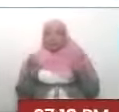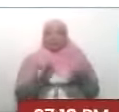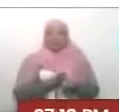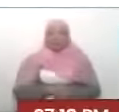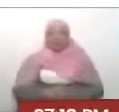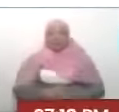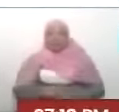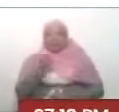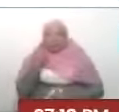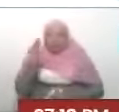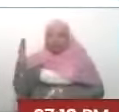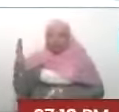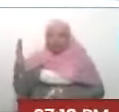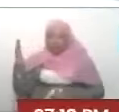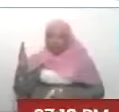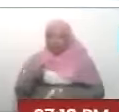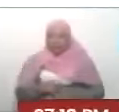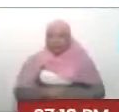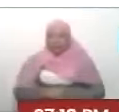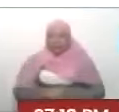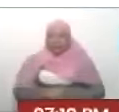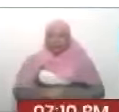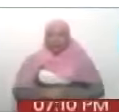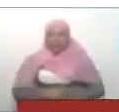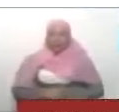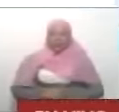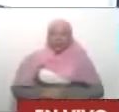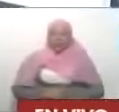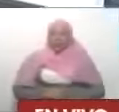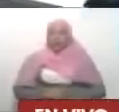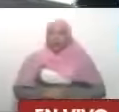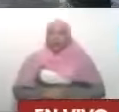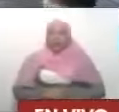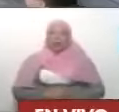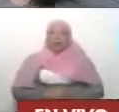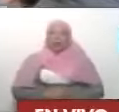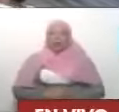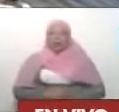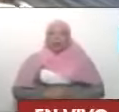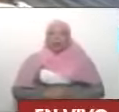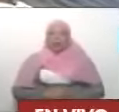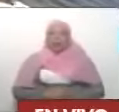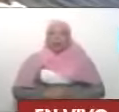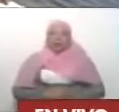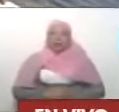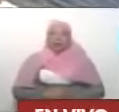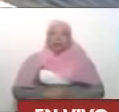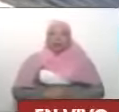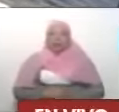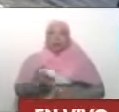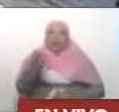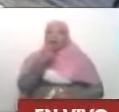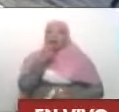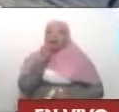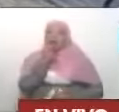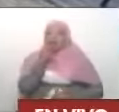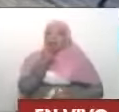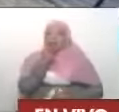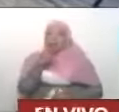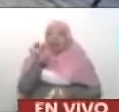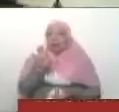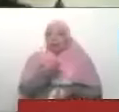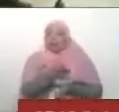Sí, of the soil and rain, so brought in